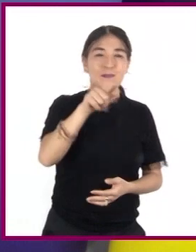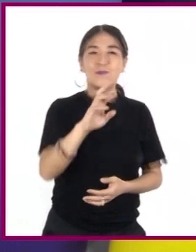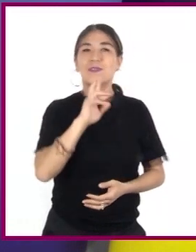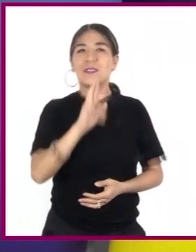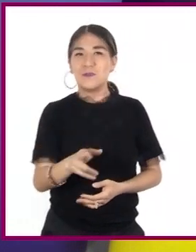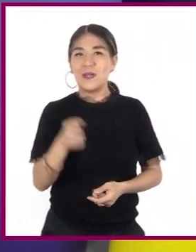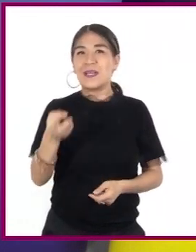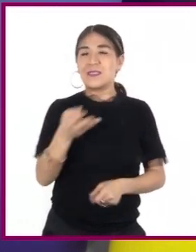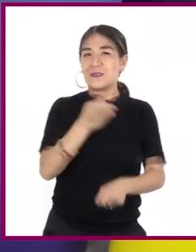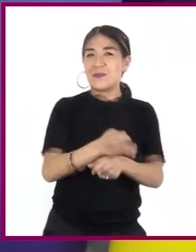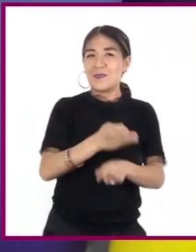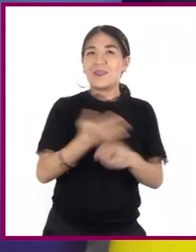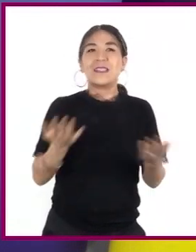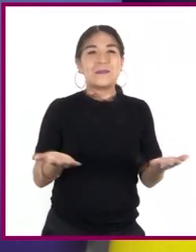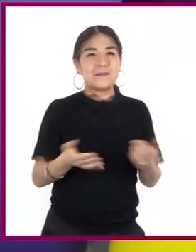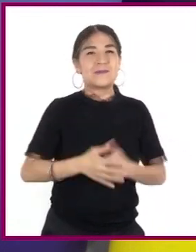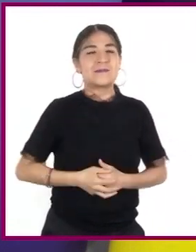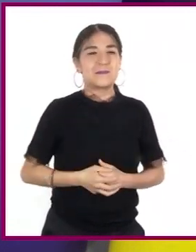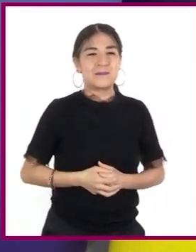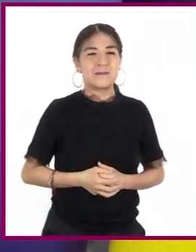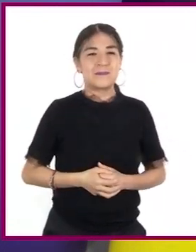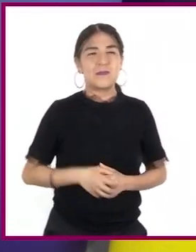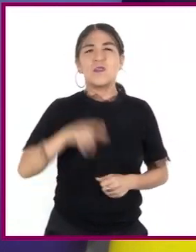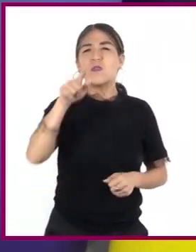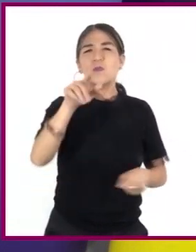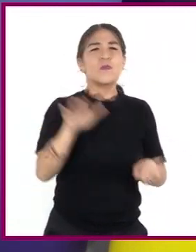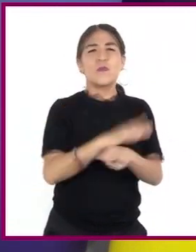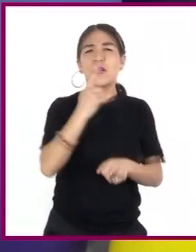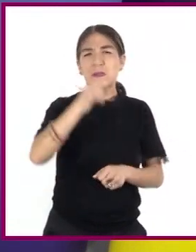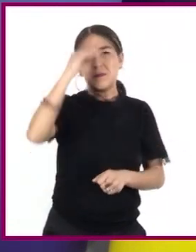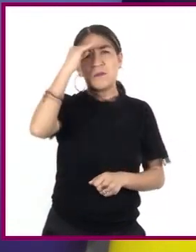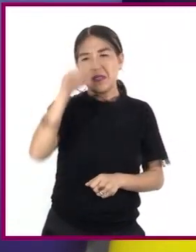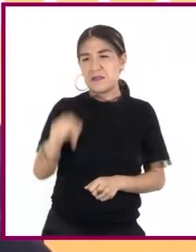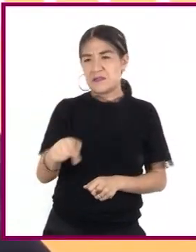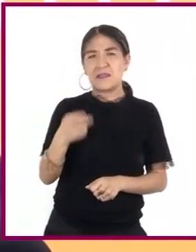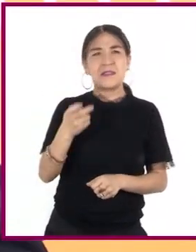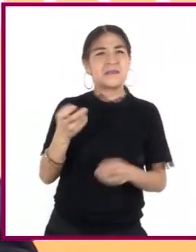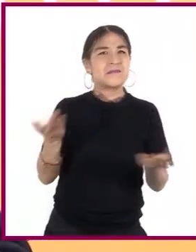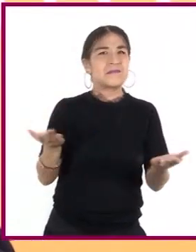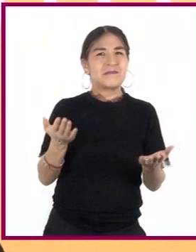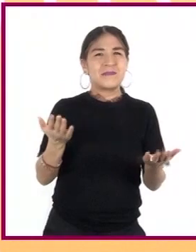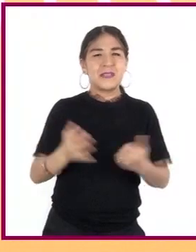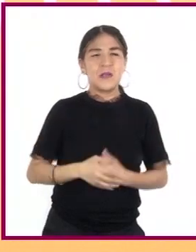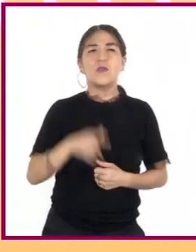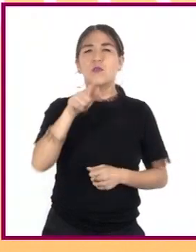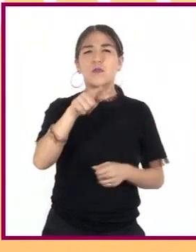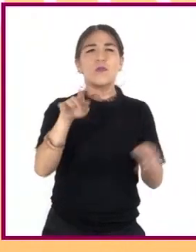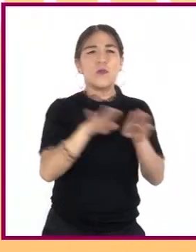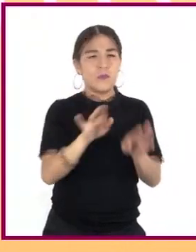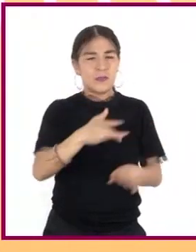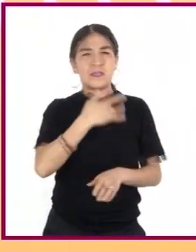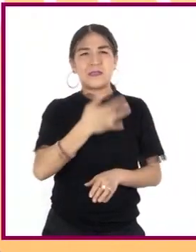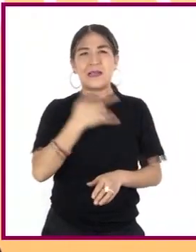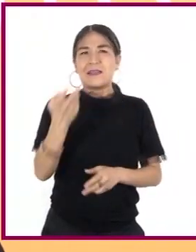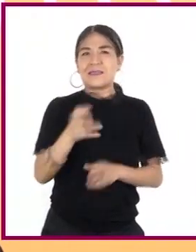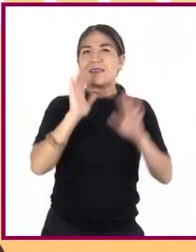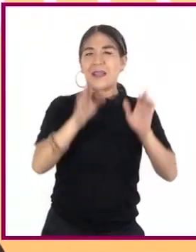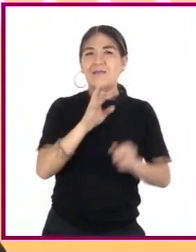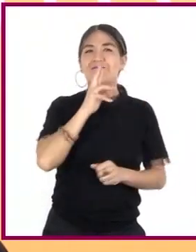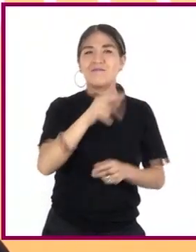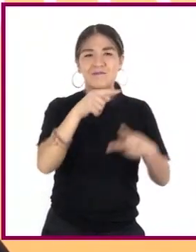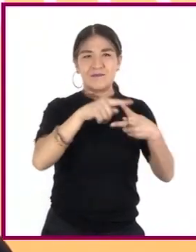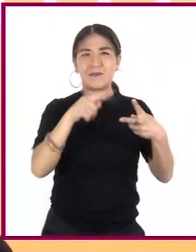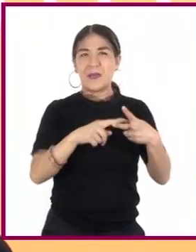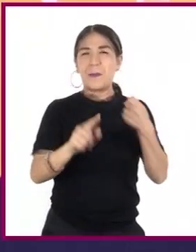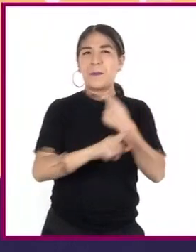respuesta correcta? ¿Por qué piensan que ocurrió esto? ¿Cómo se sienten después de haber resuelto estos 2